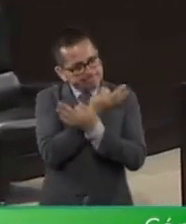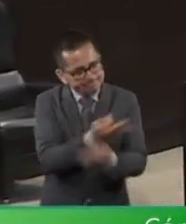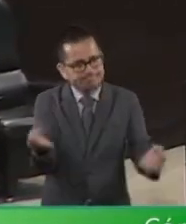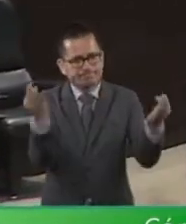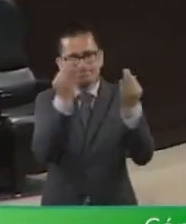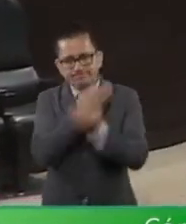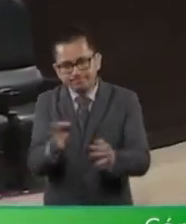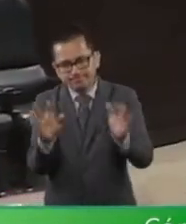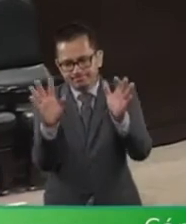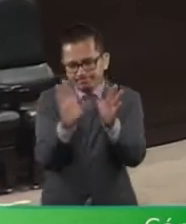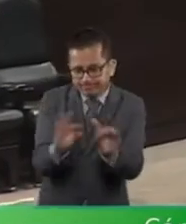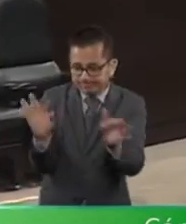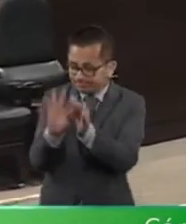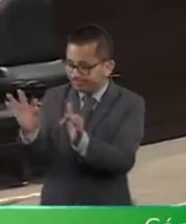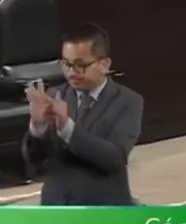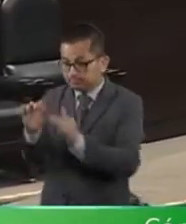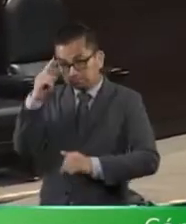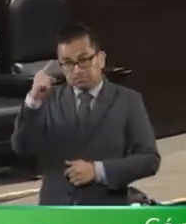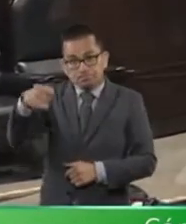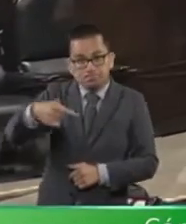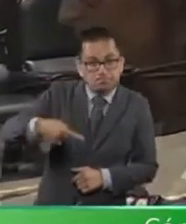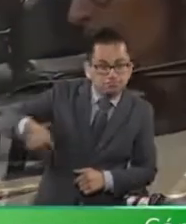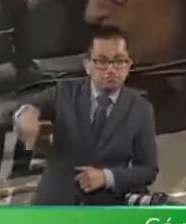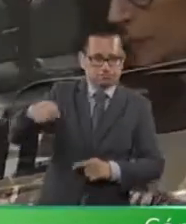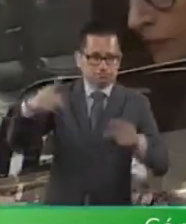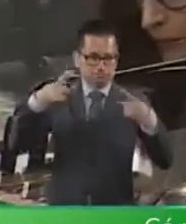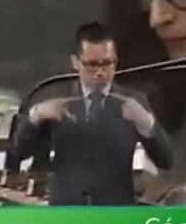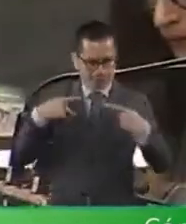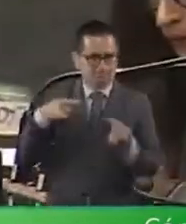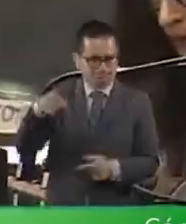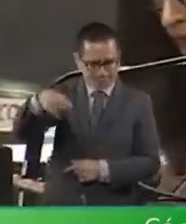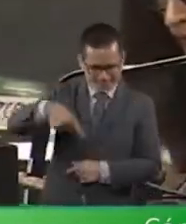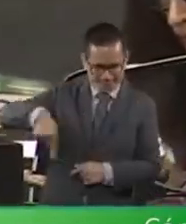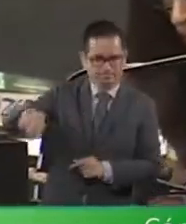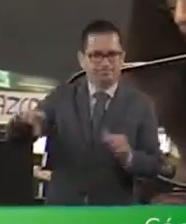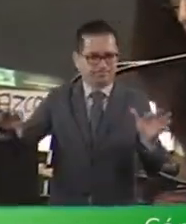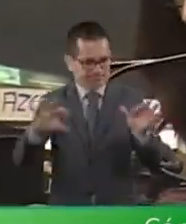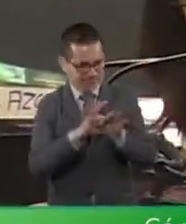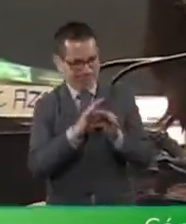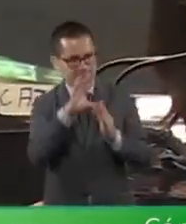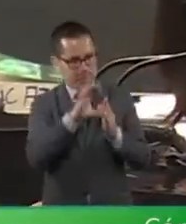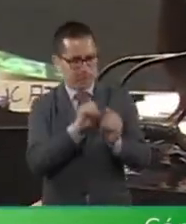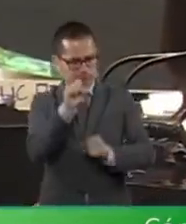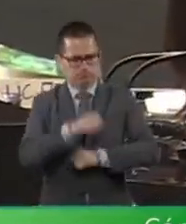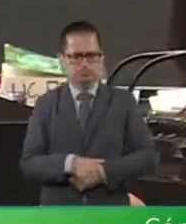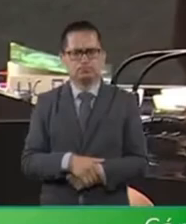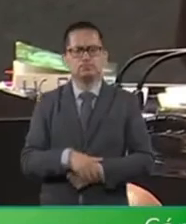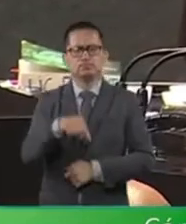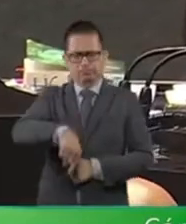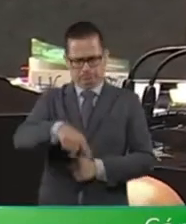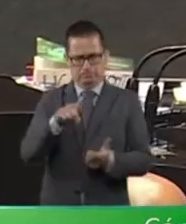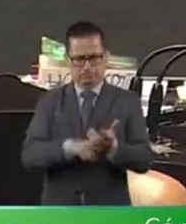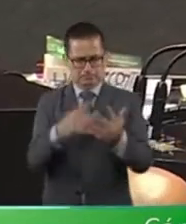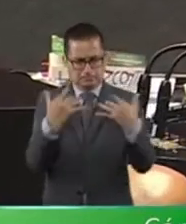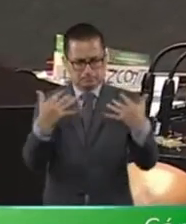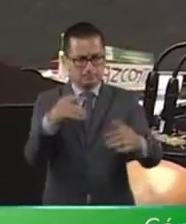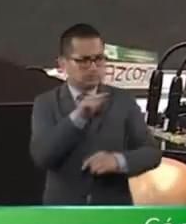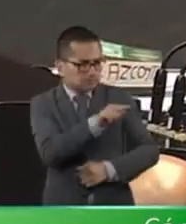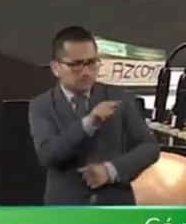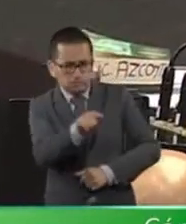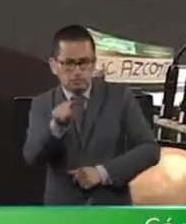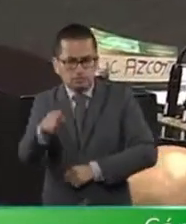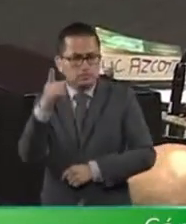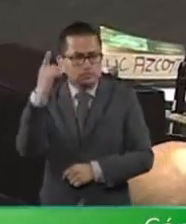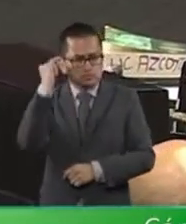beneficiar esta reforma. Aquí hay compañeros indígenas, pero sumándolos a todos, son